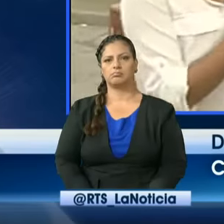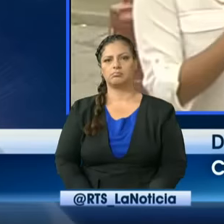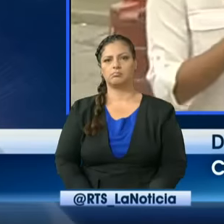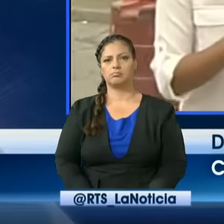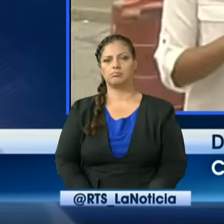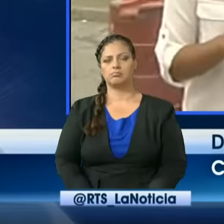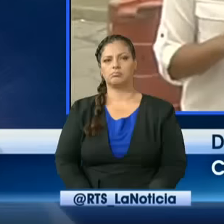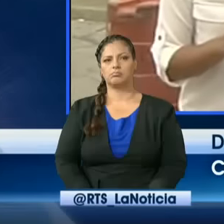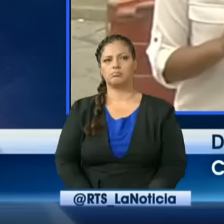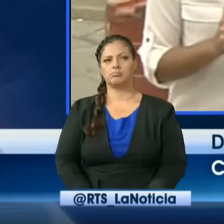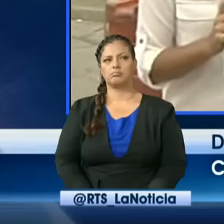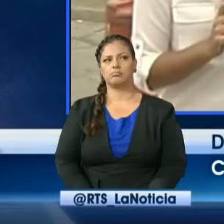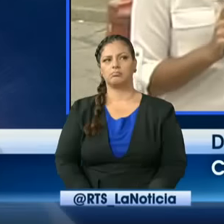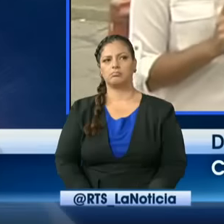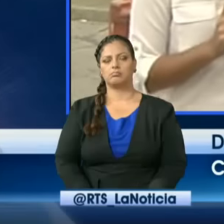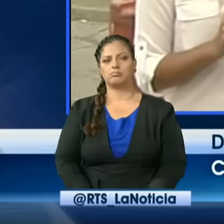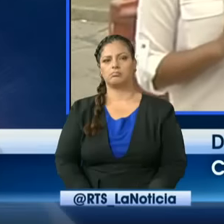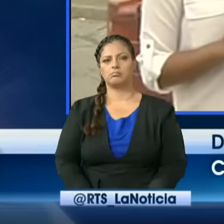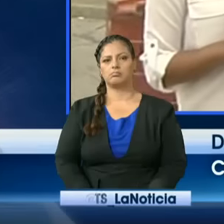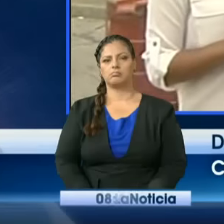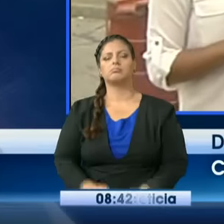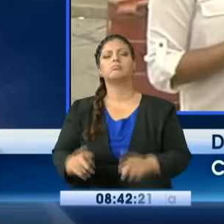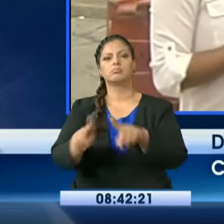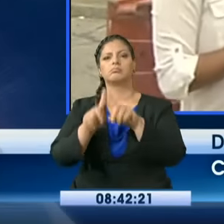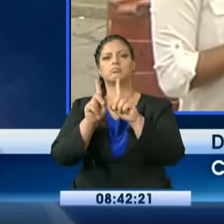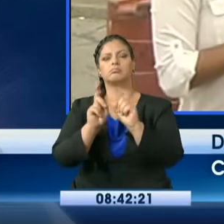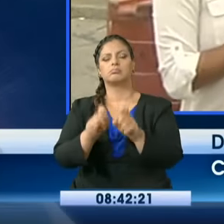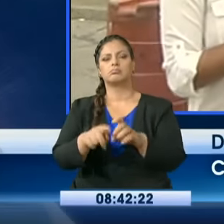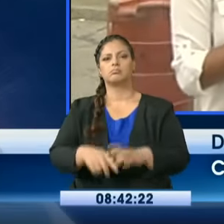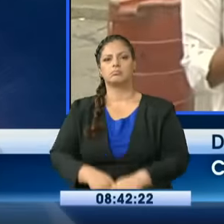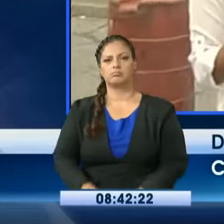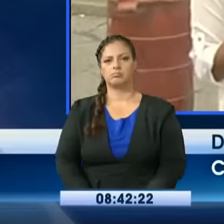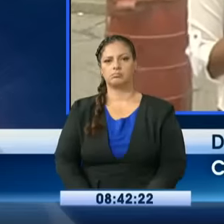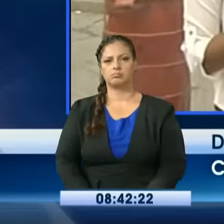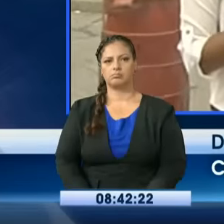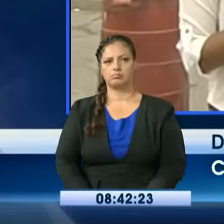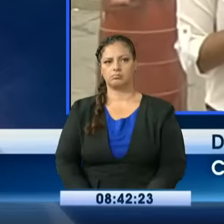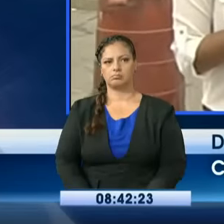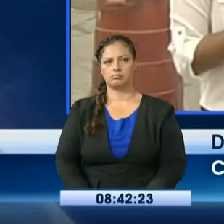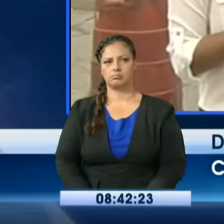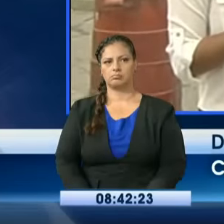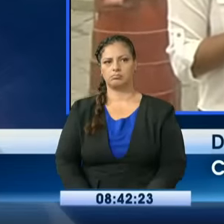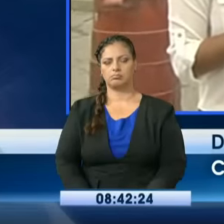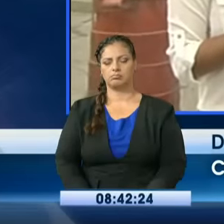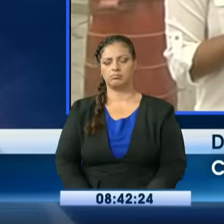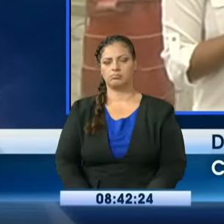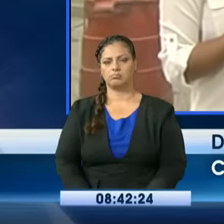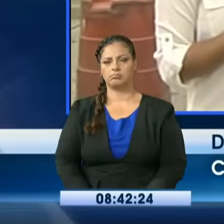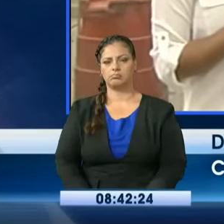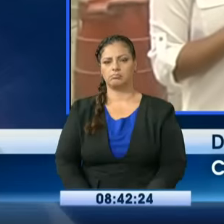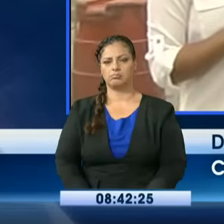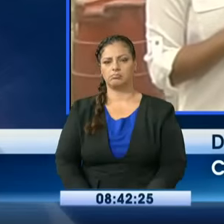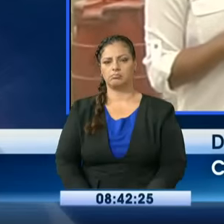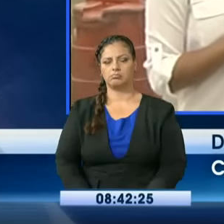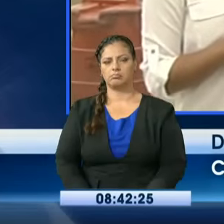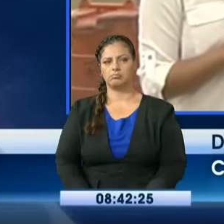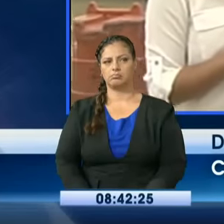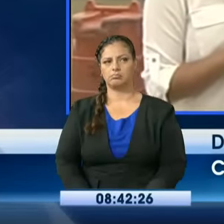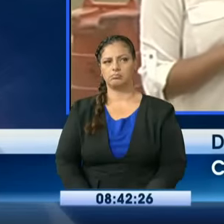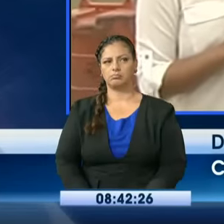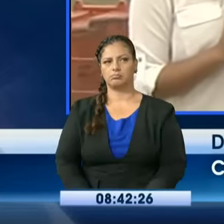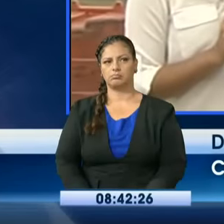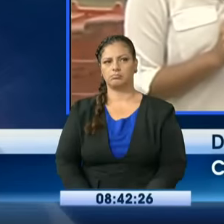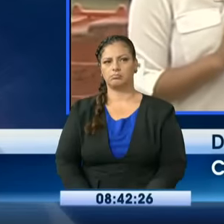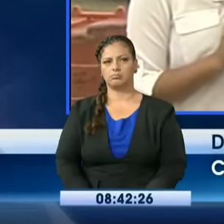Hugo, me indican que Hugo tiene otra pregunta. Dígame, sí, Hugo. En este caso es para el coronel también, a ver si lo puede hacer acercar a los dos. Abogado